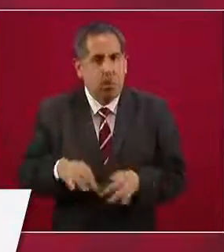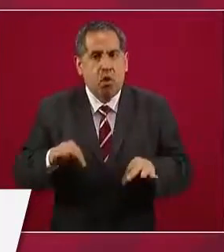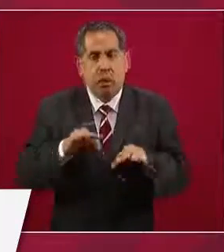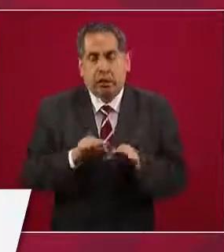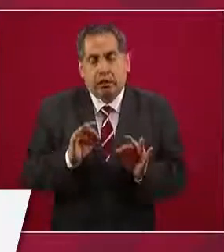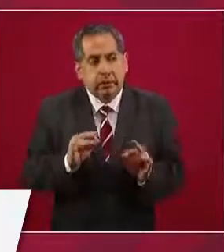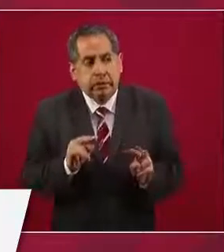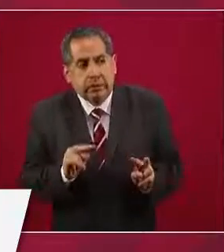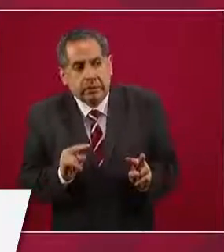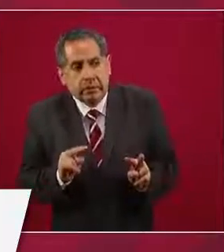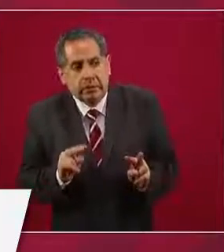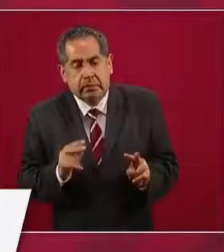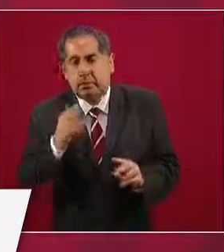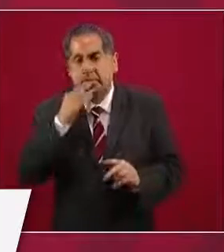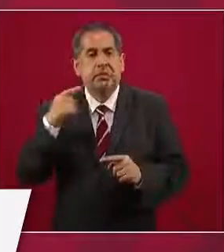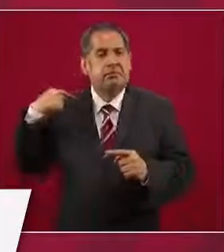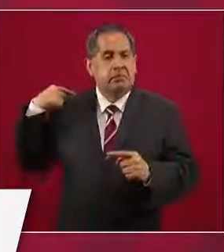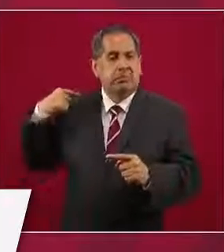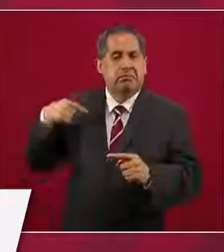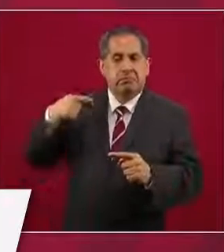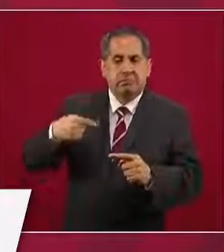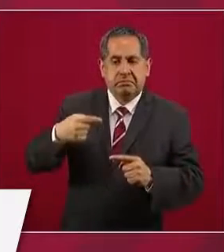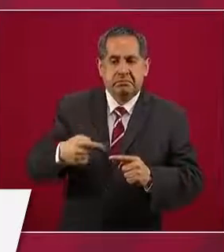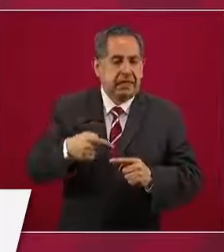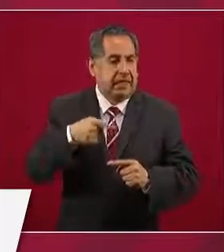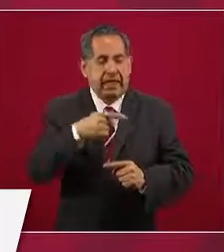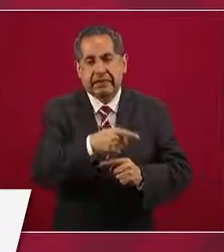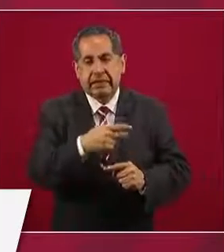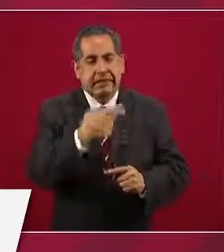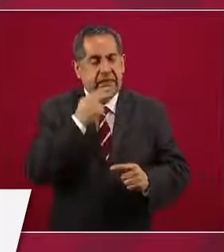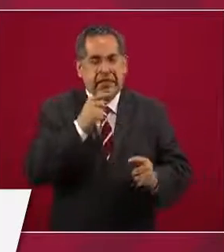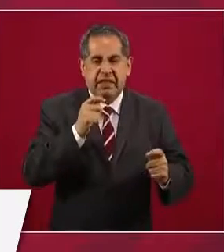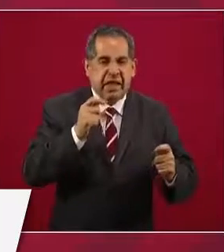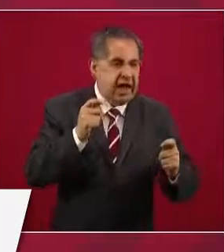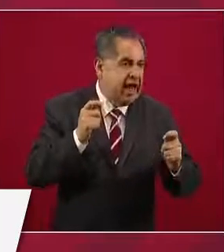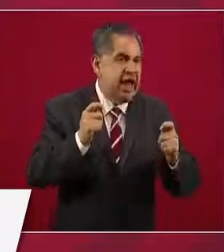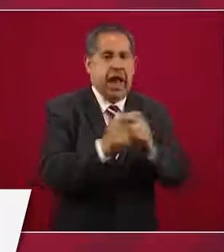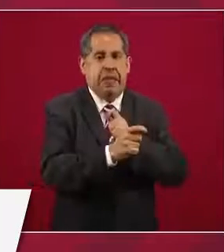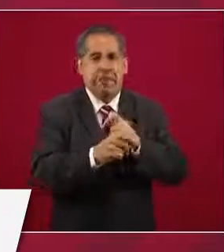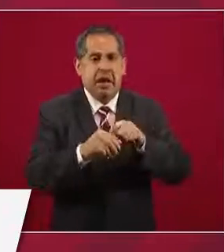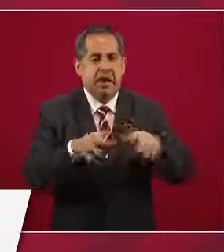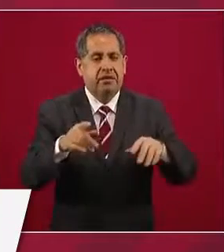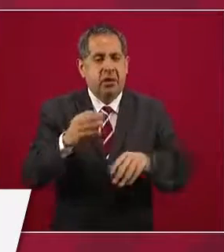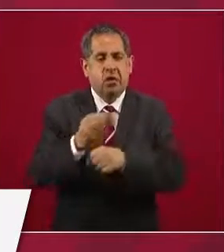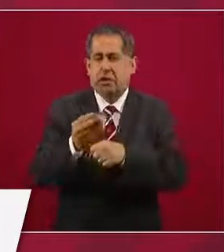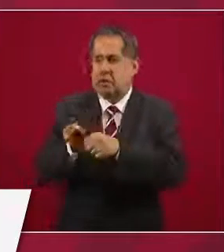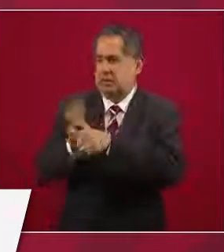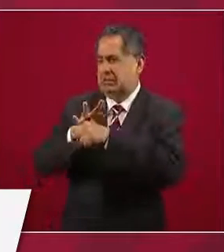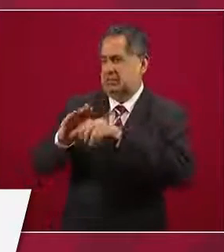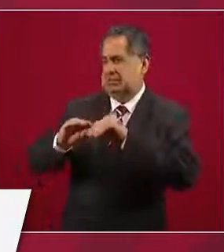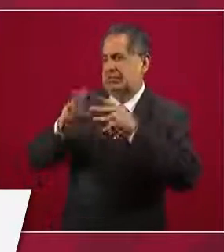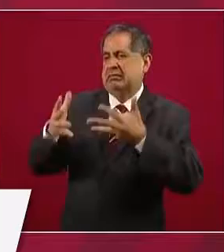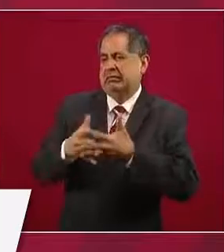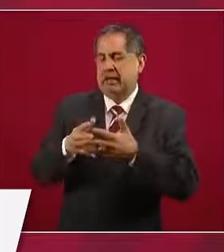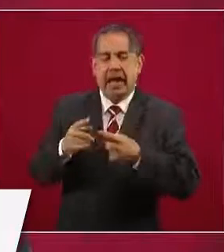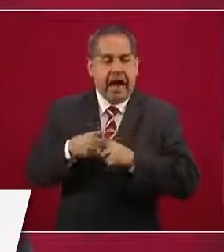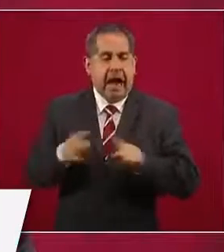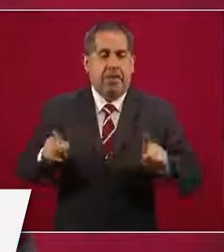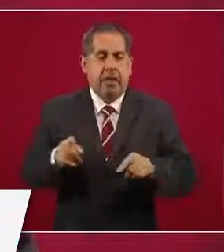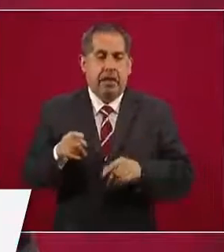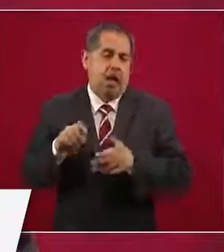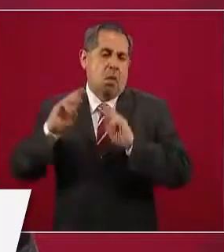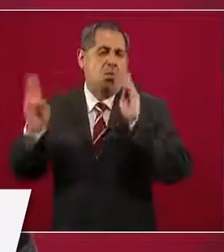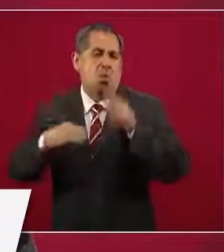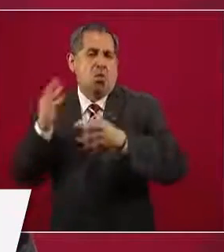mencionando que puede ser un cambio sustantivo en cómo se maneja la epidemia no solo en méxico sino en el mundo